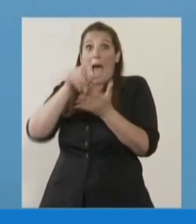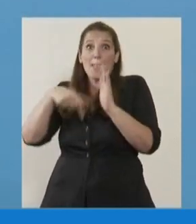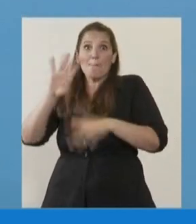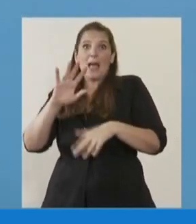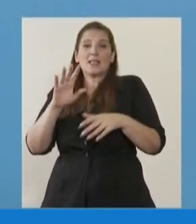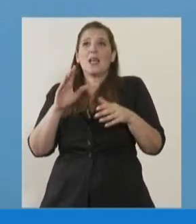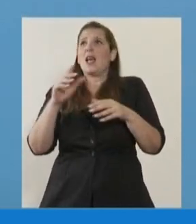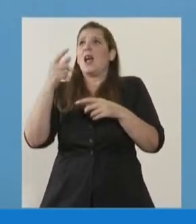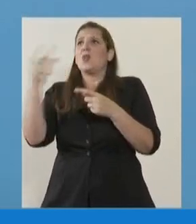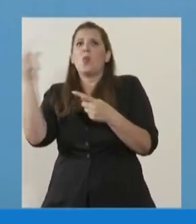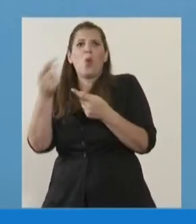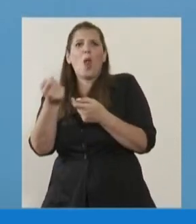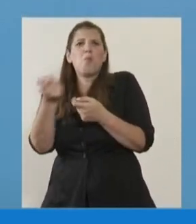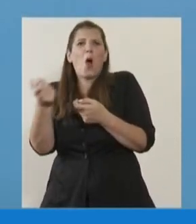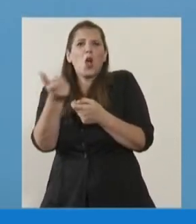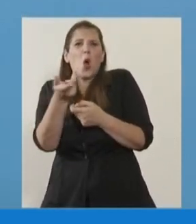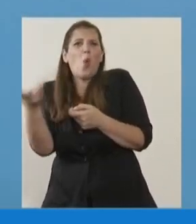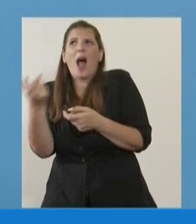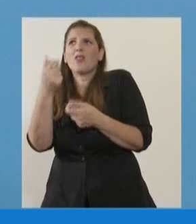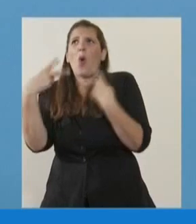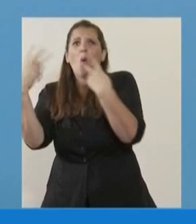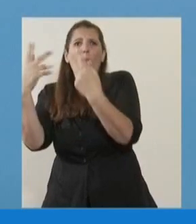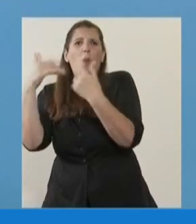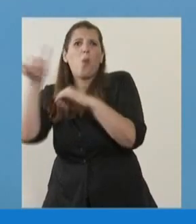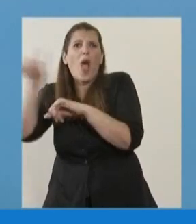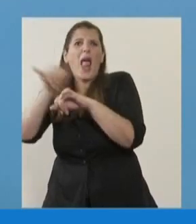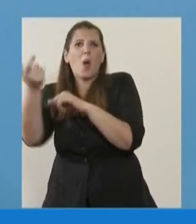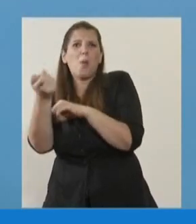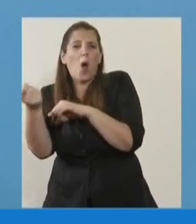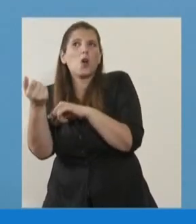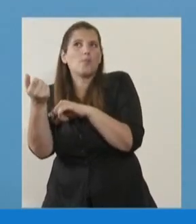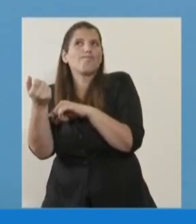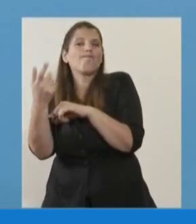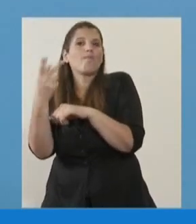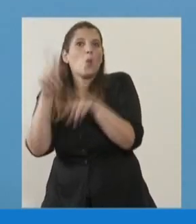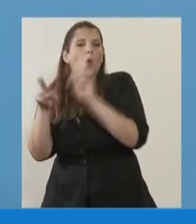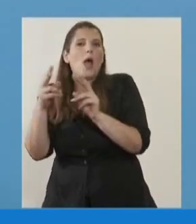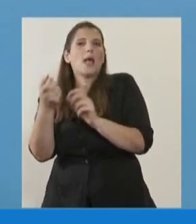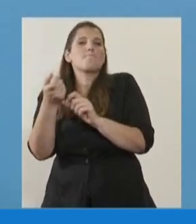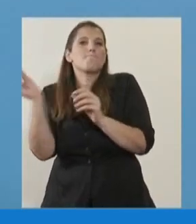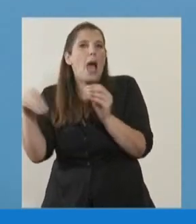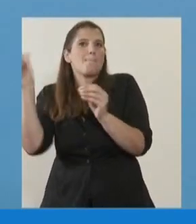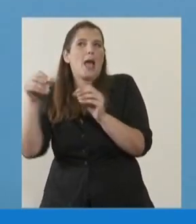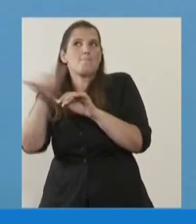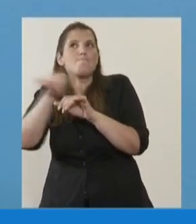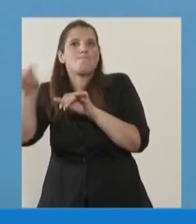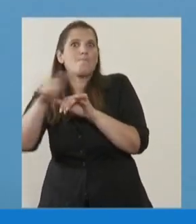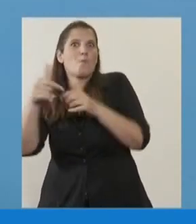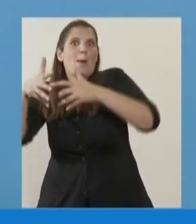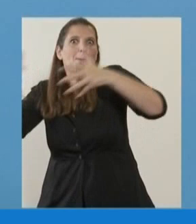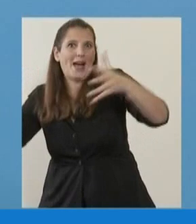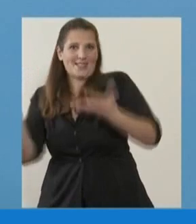de frecuencias de al menos 2 buenos diarios. Estos destinos del noroeste, tanto Salta como Tucumán, tienen una